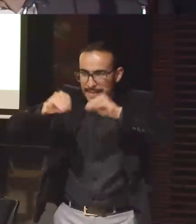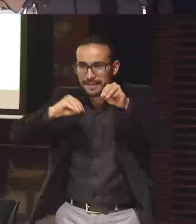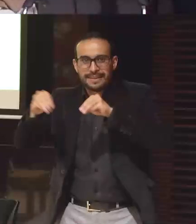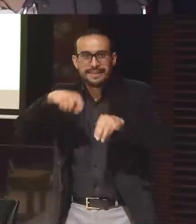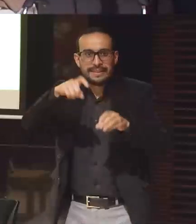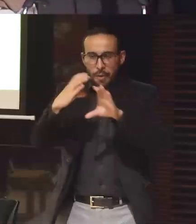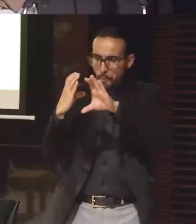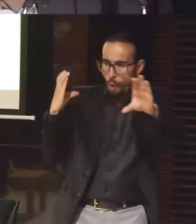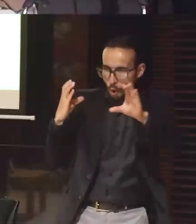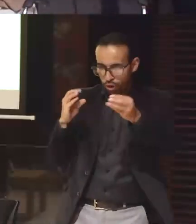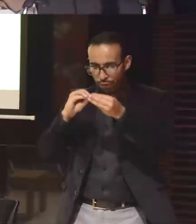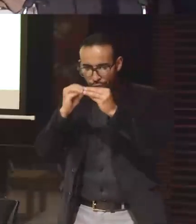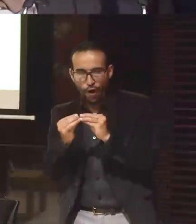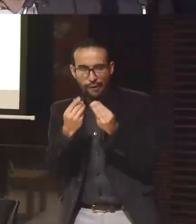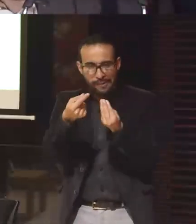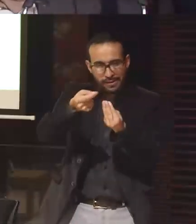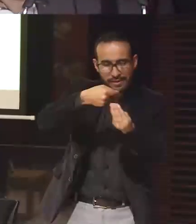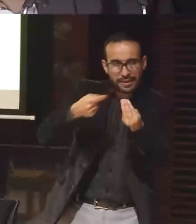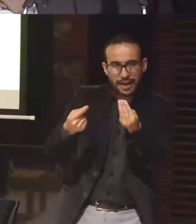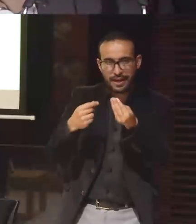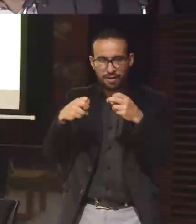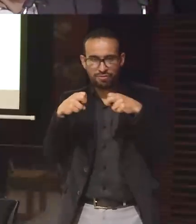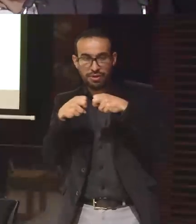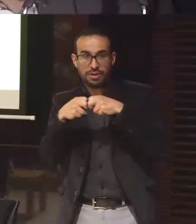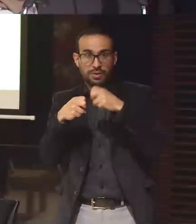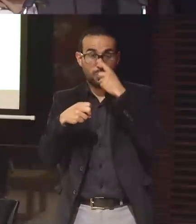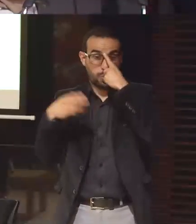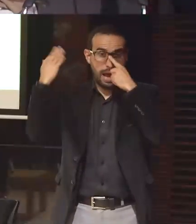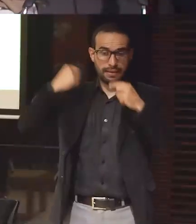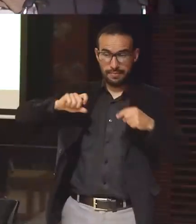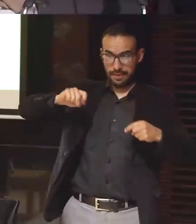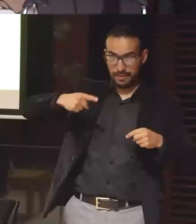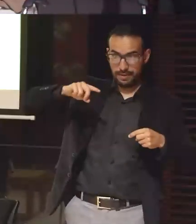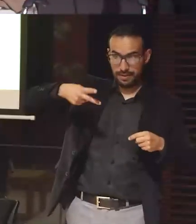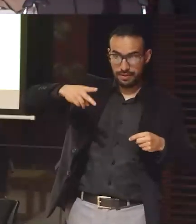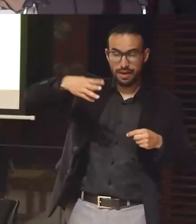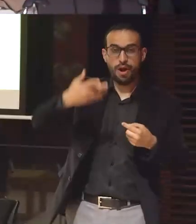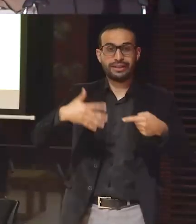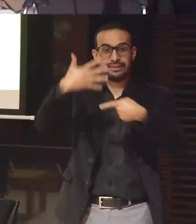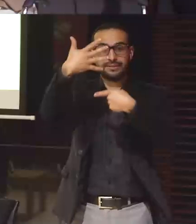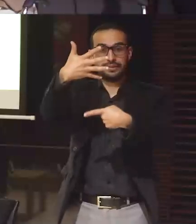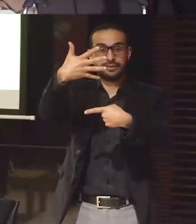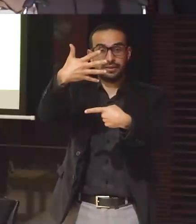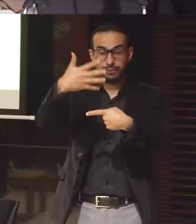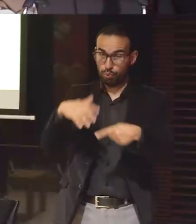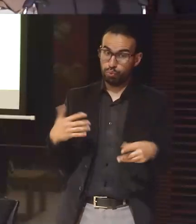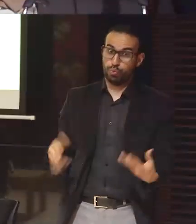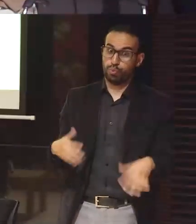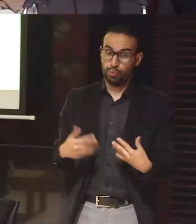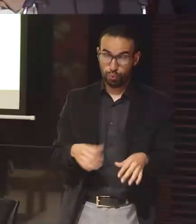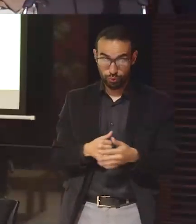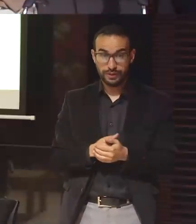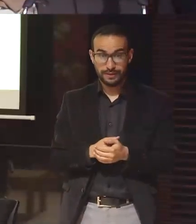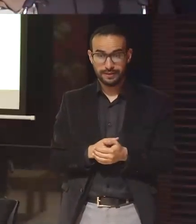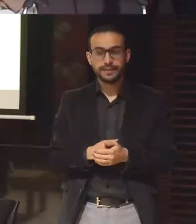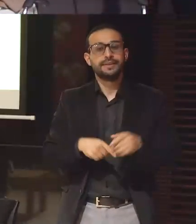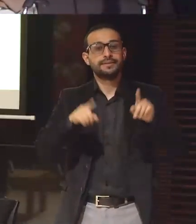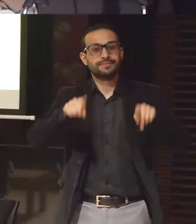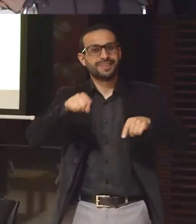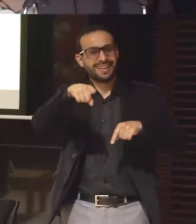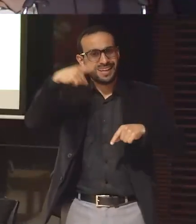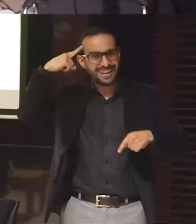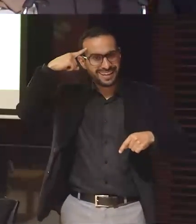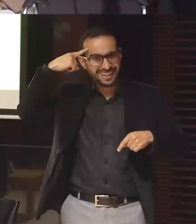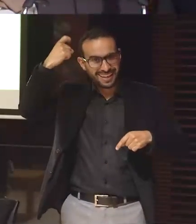de concesiones que nosotros tenemos, que vamos en la sexta, más adelante que la nación inclusive. Y además porque hacemos una distribución de riesgos